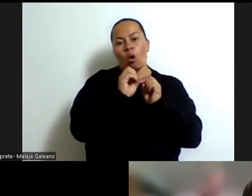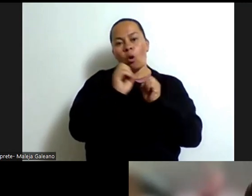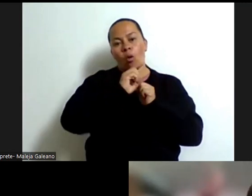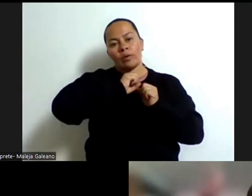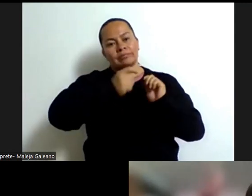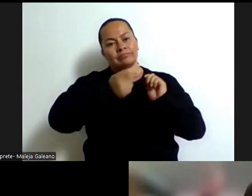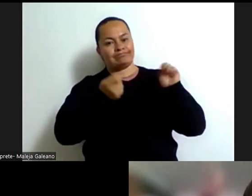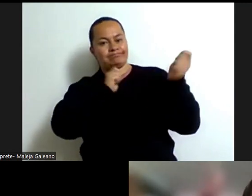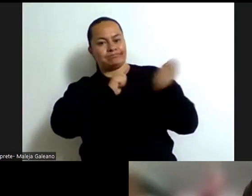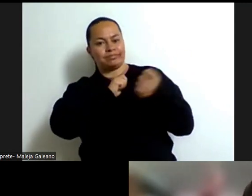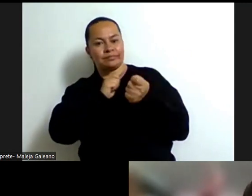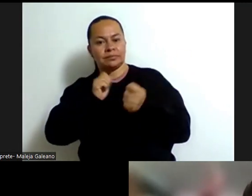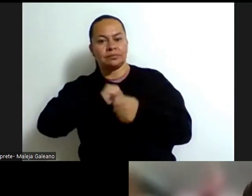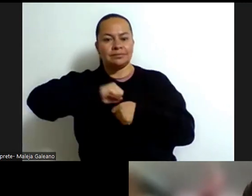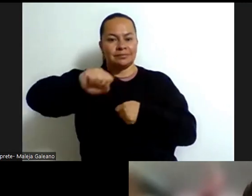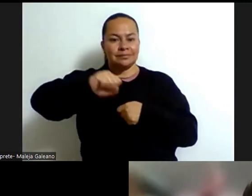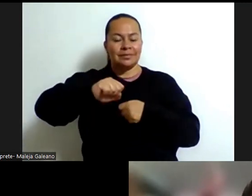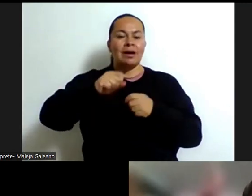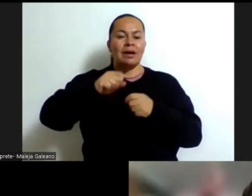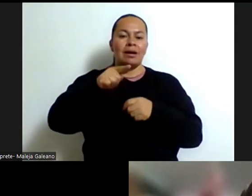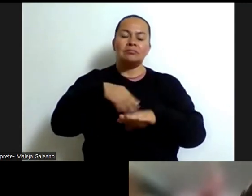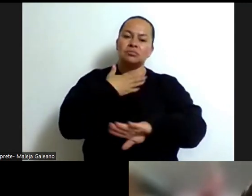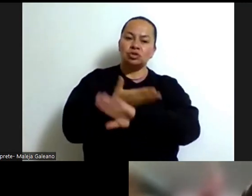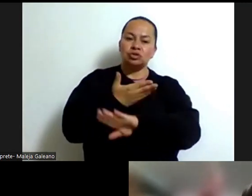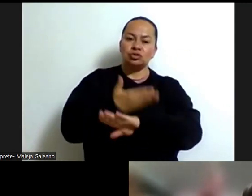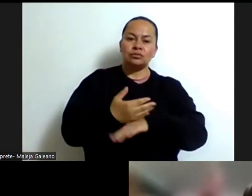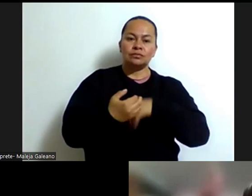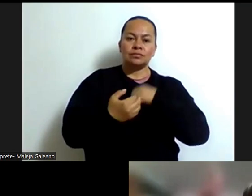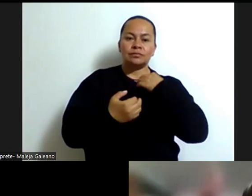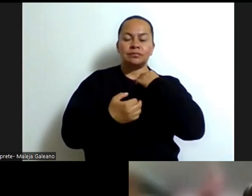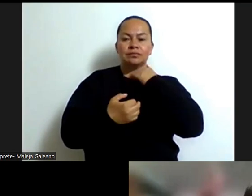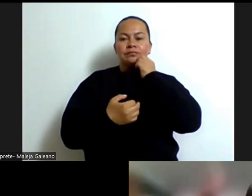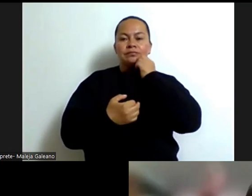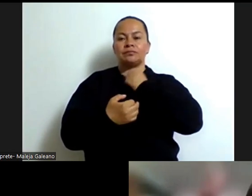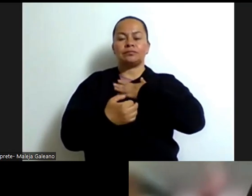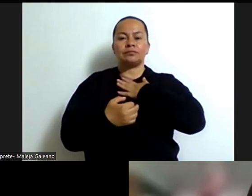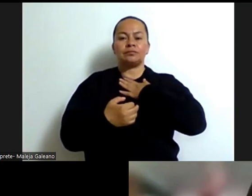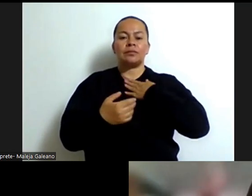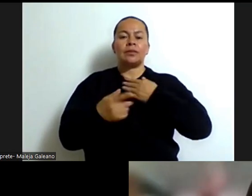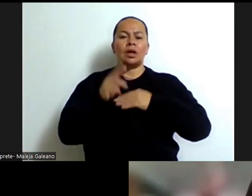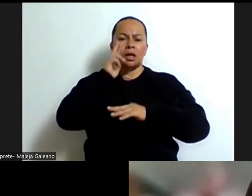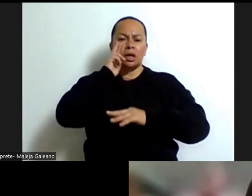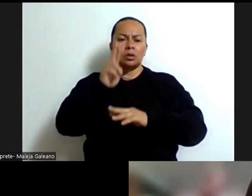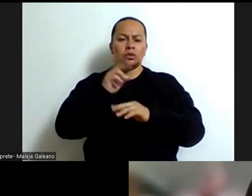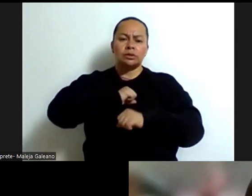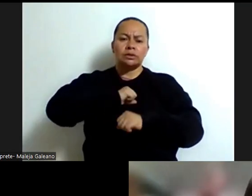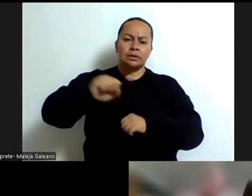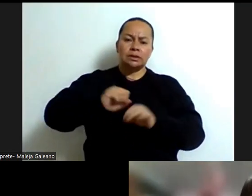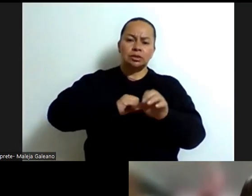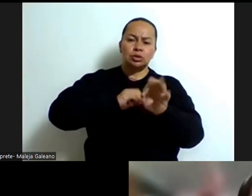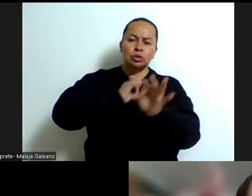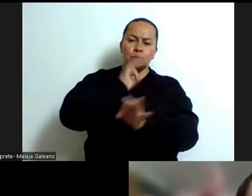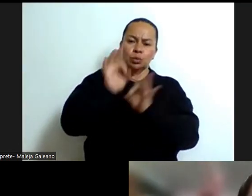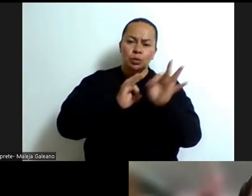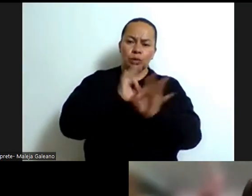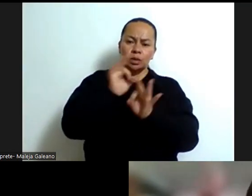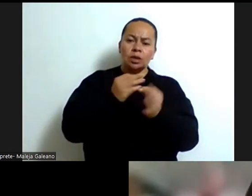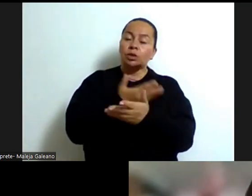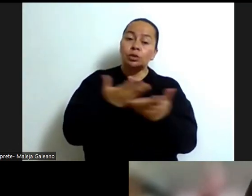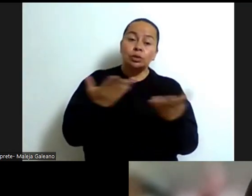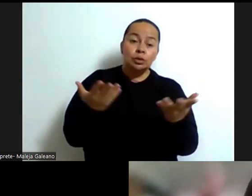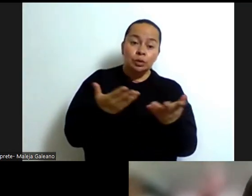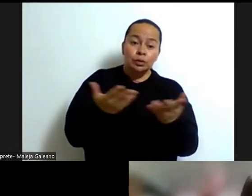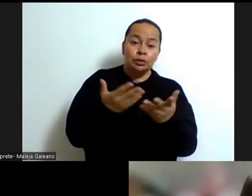ahí también plantearse la cuestión que si hubiera reconocido el derecho al cuidado dónde está ese núcleo